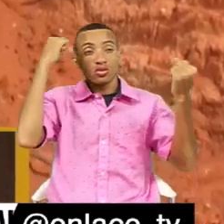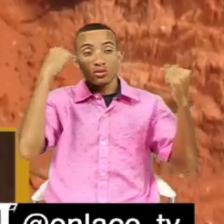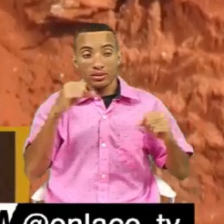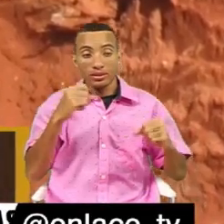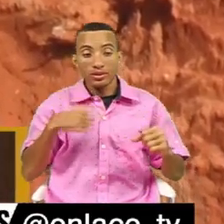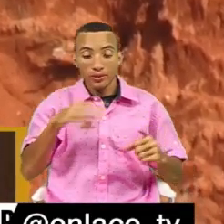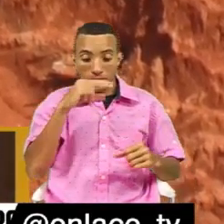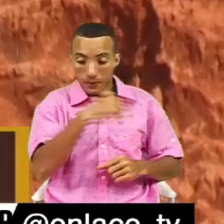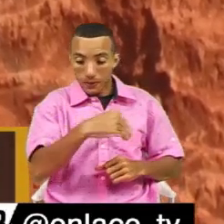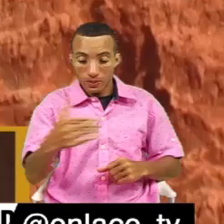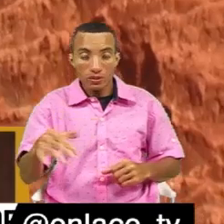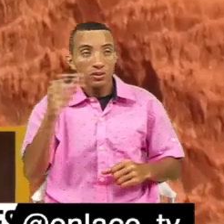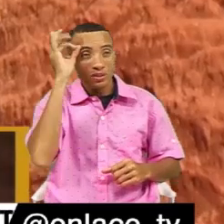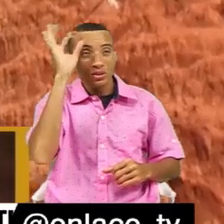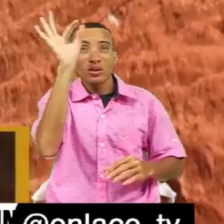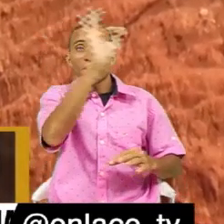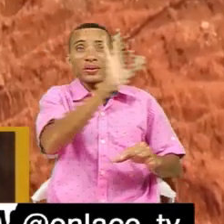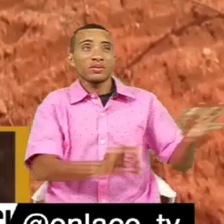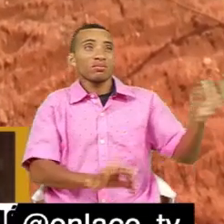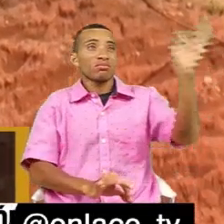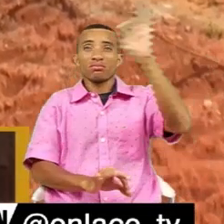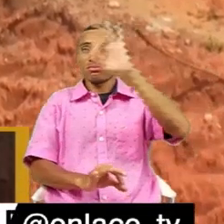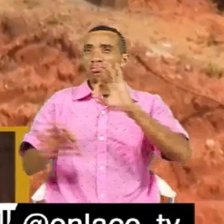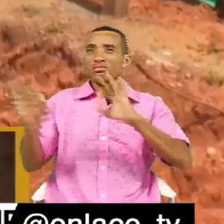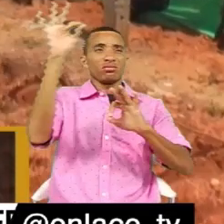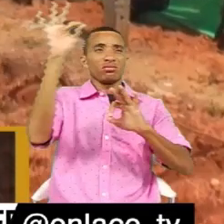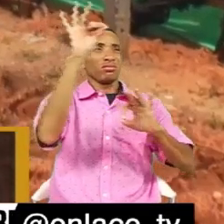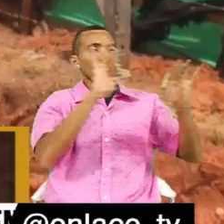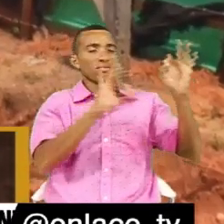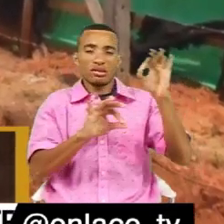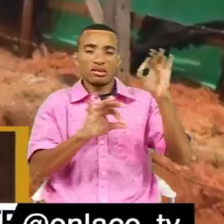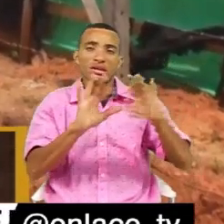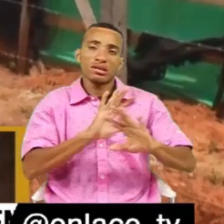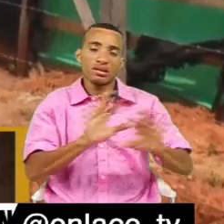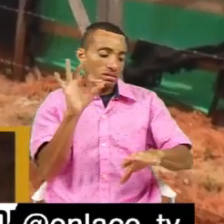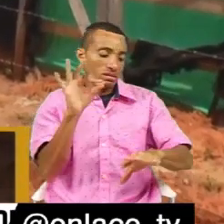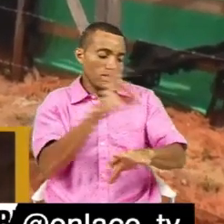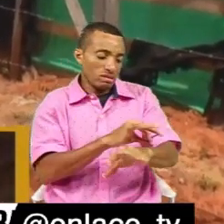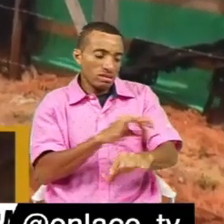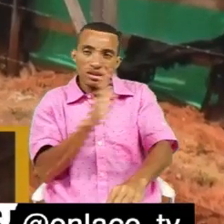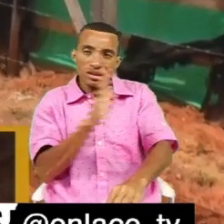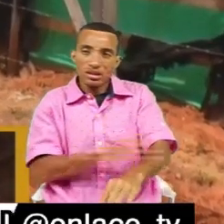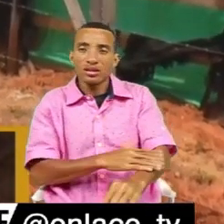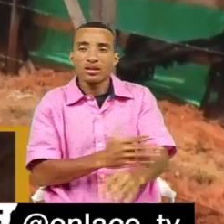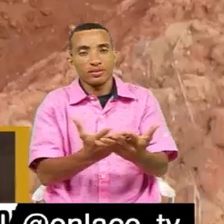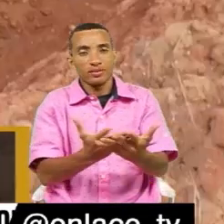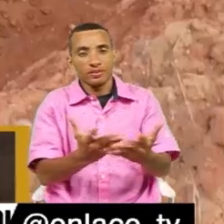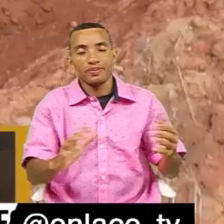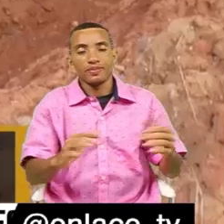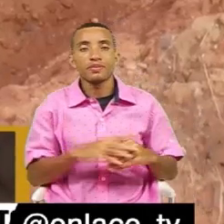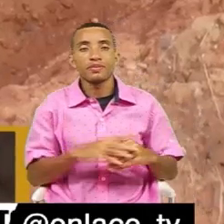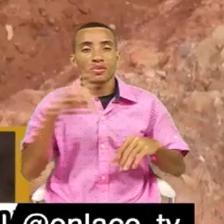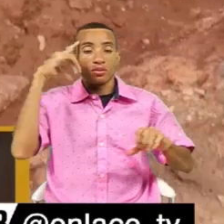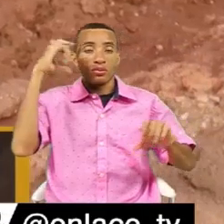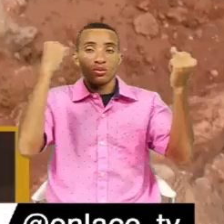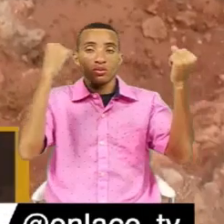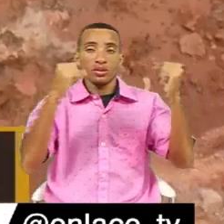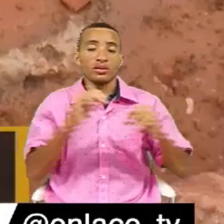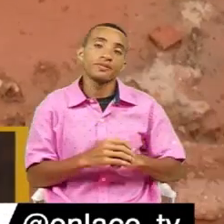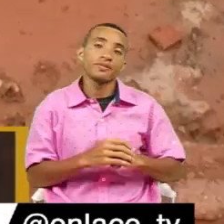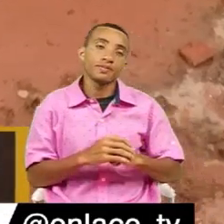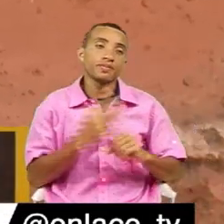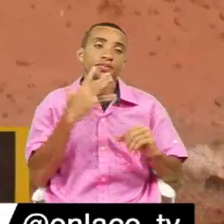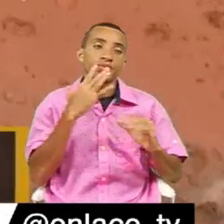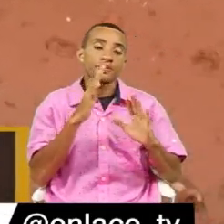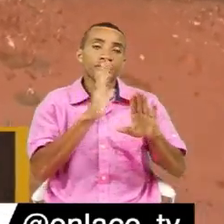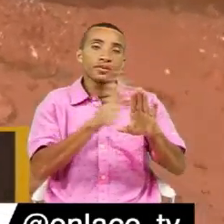se dan de cuenta, pueden ver, ya ve a las personas como están de picadas, entonces la preocupación, hemos querido, se ha pasado, la vez